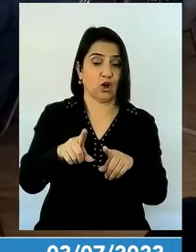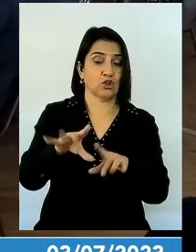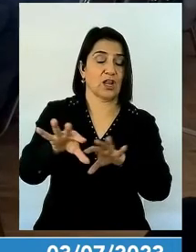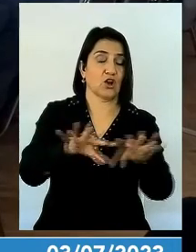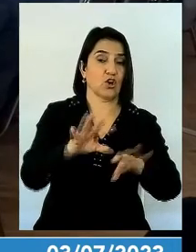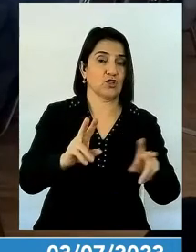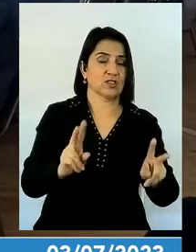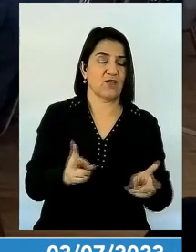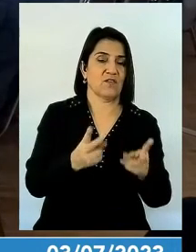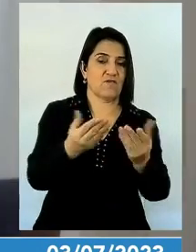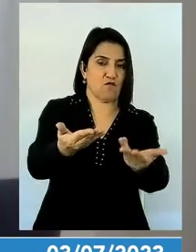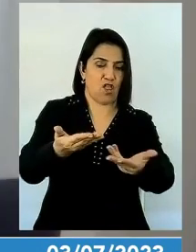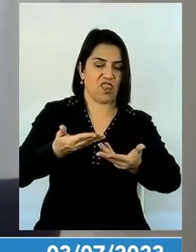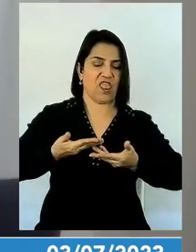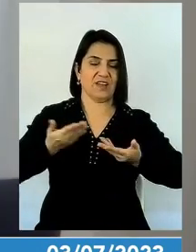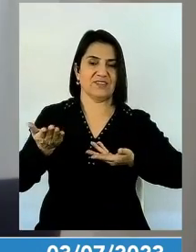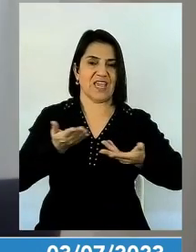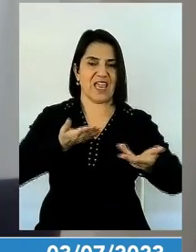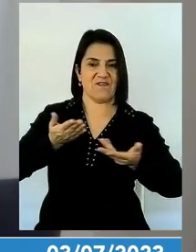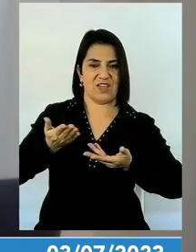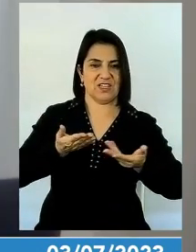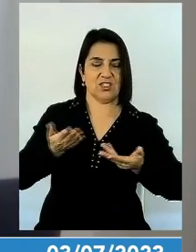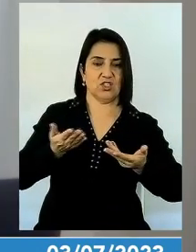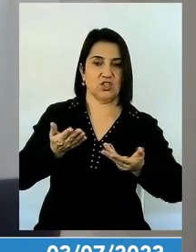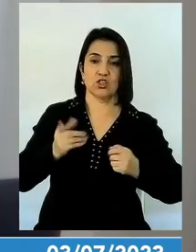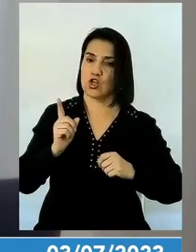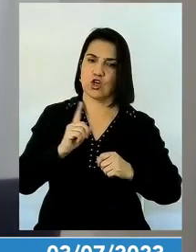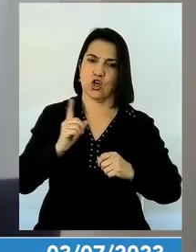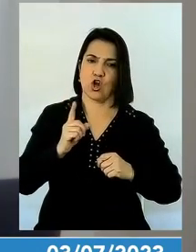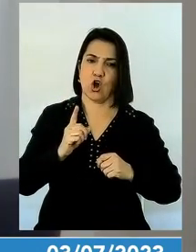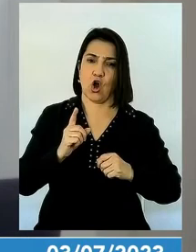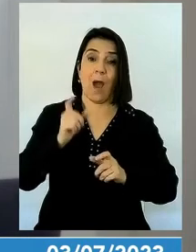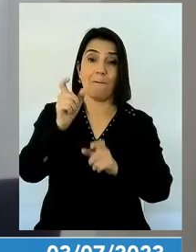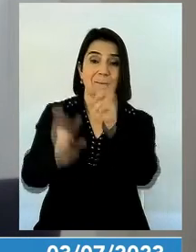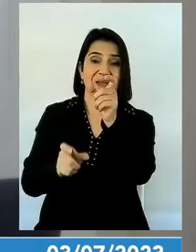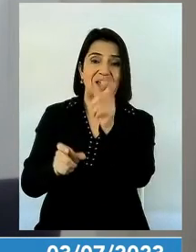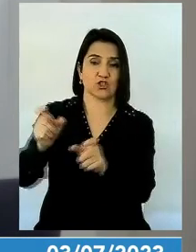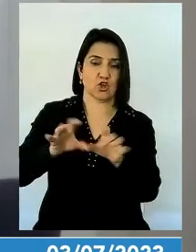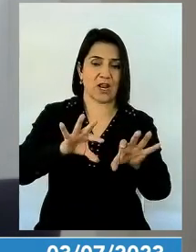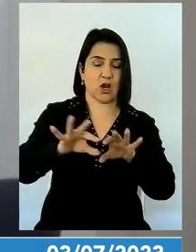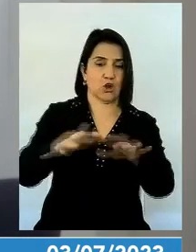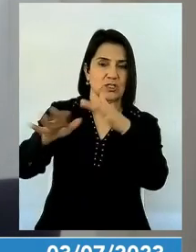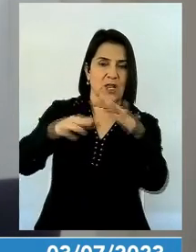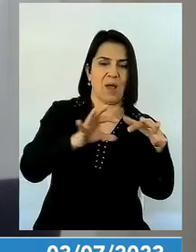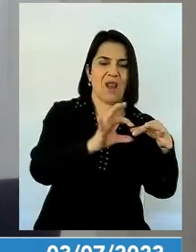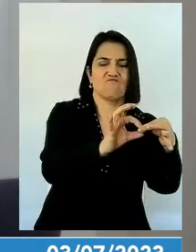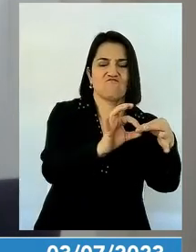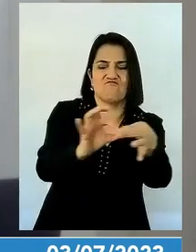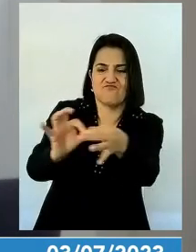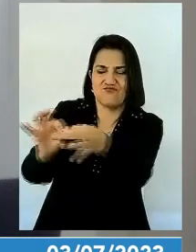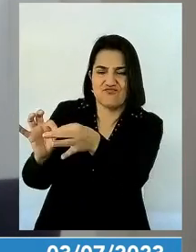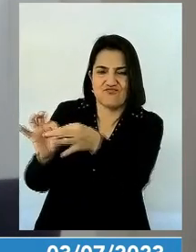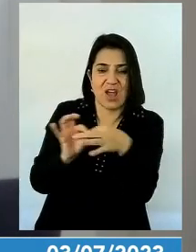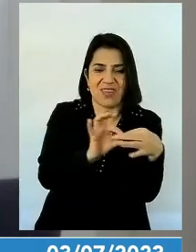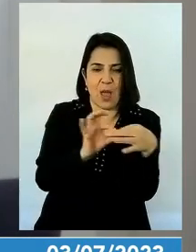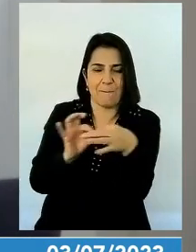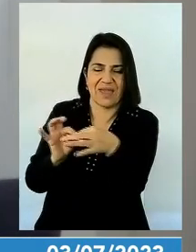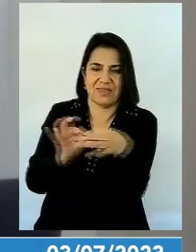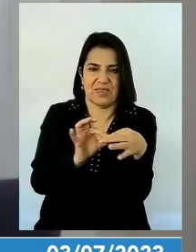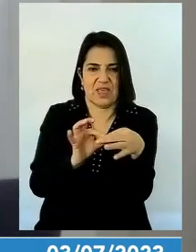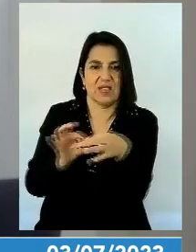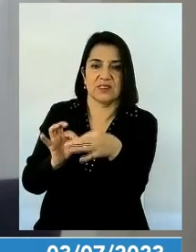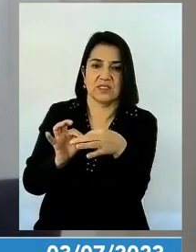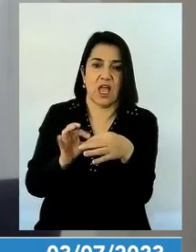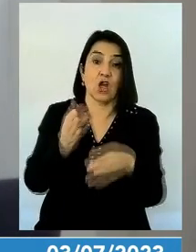ecosistémico, sino que entre las especies hay alta dependencia entre ellos y nosotros somos uno de los eslabones. Cuando nosotros